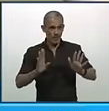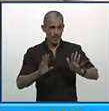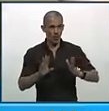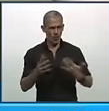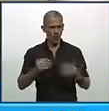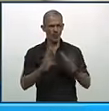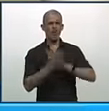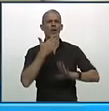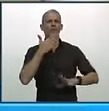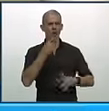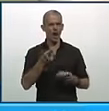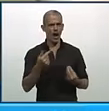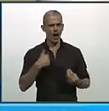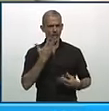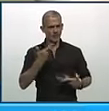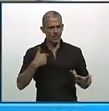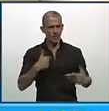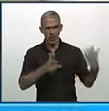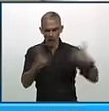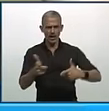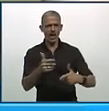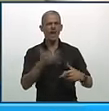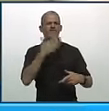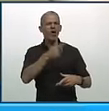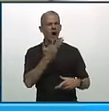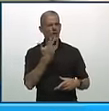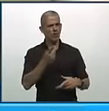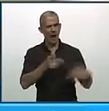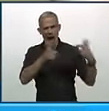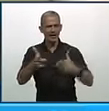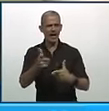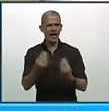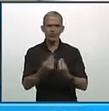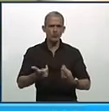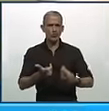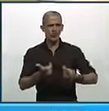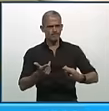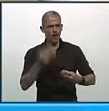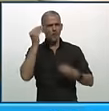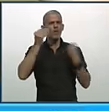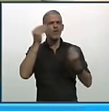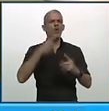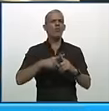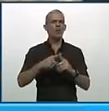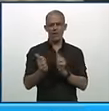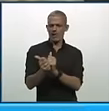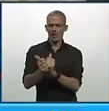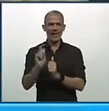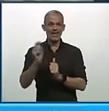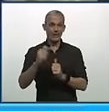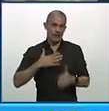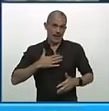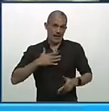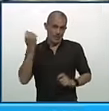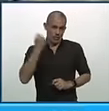encarador, le gusta atacar mucho, pero que también se preocupa por su marca, que es lo principal para un lateral.